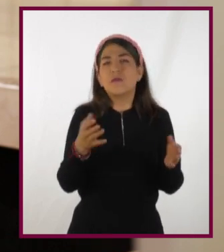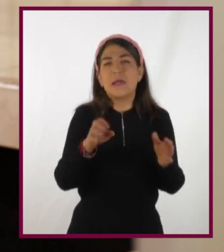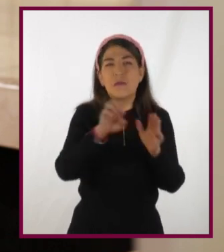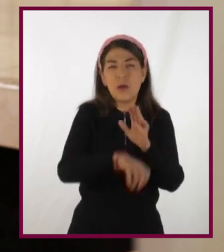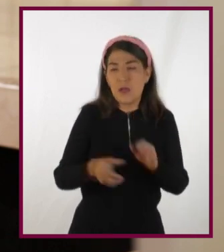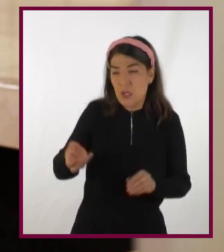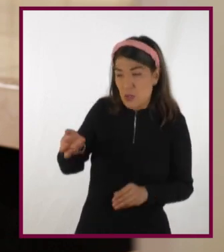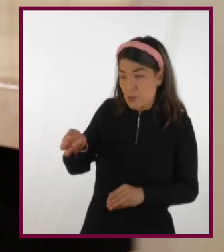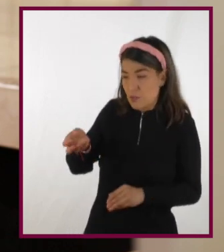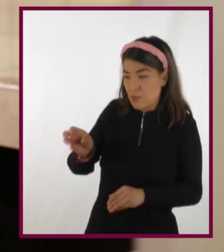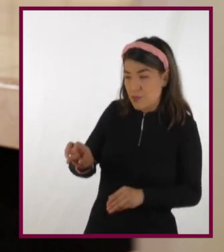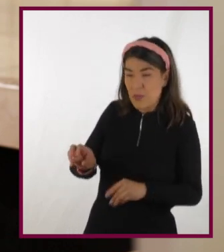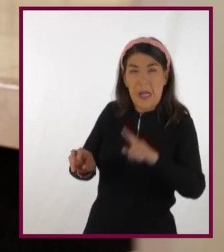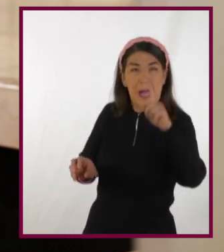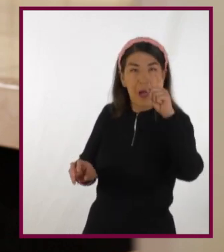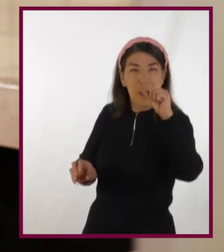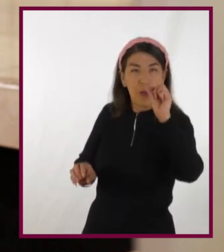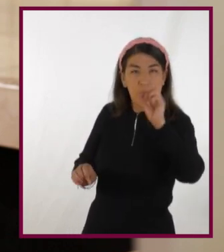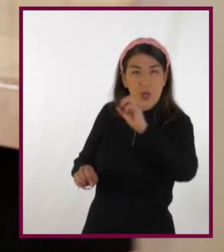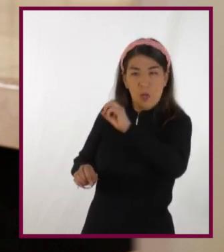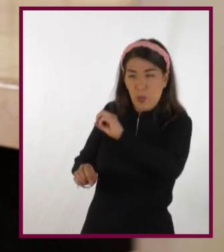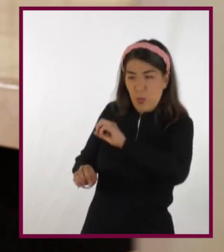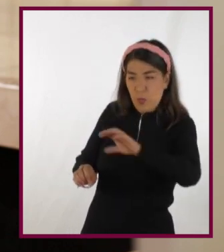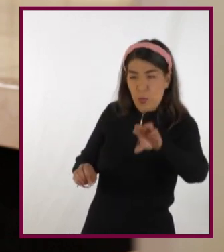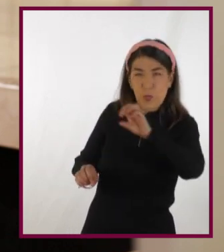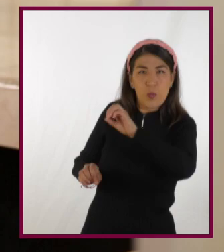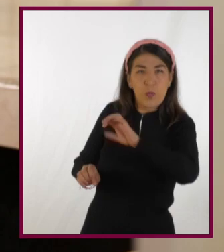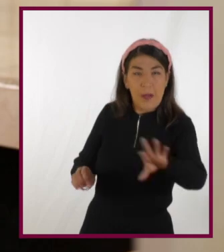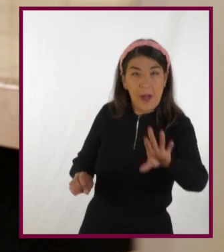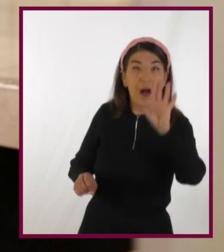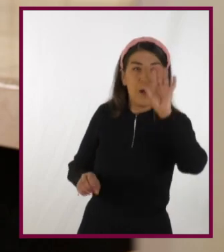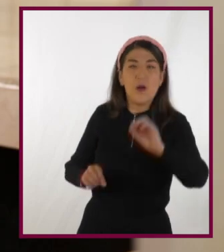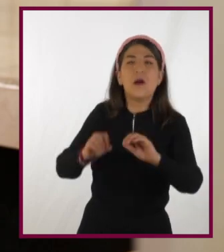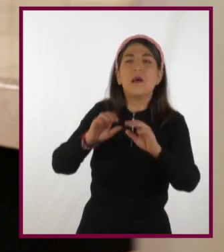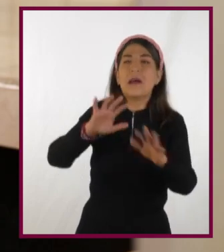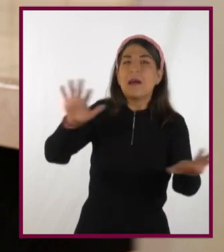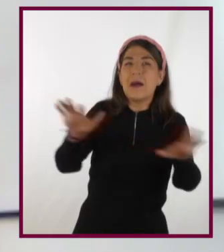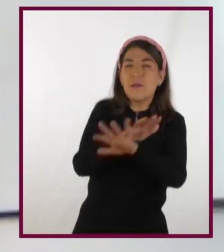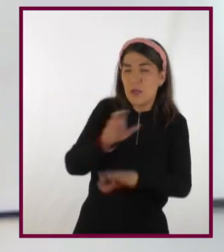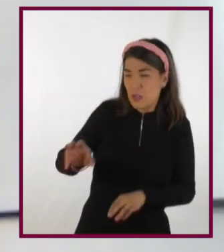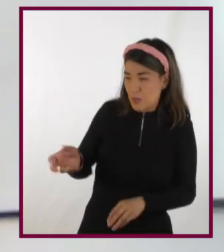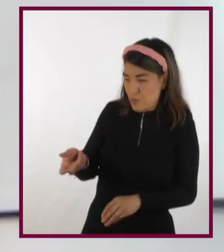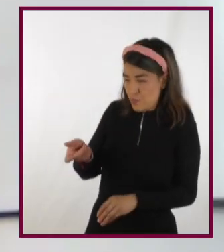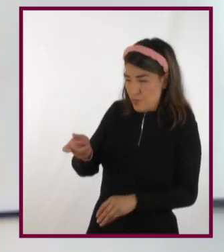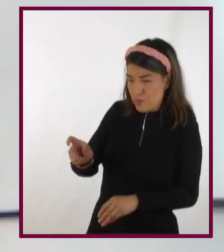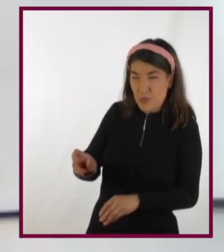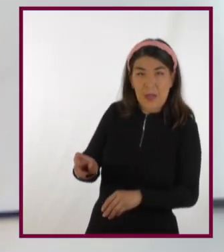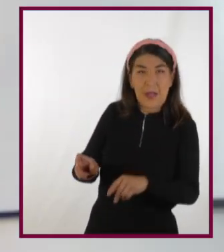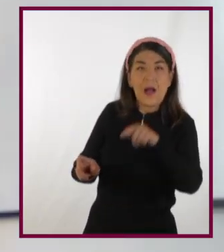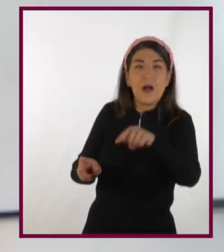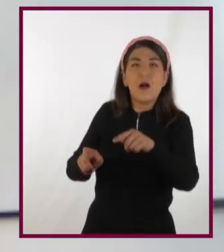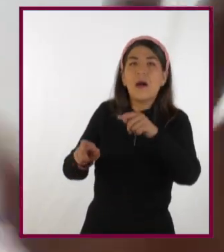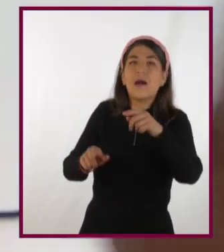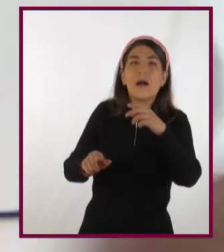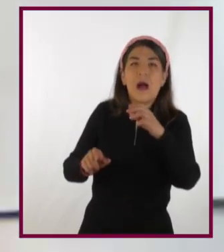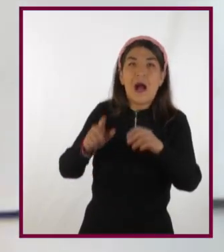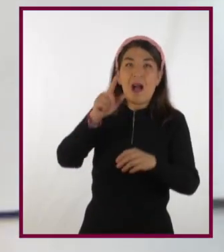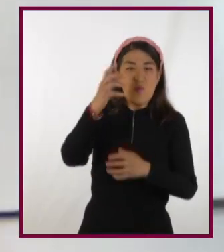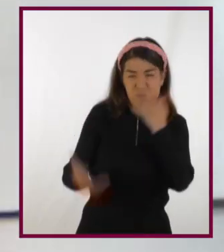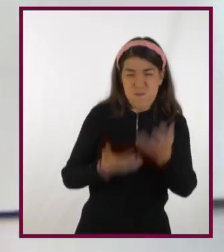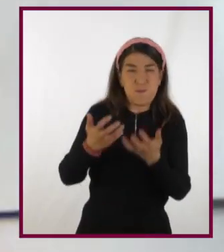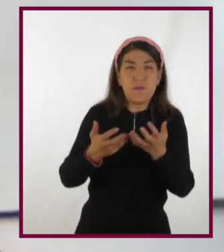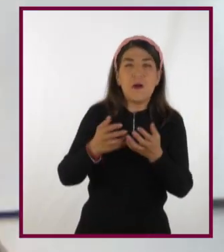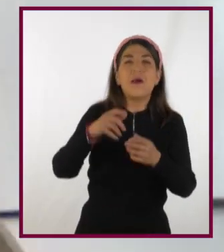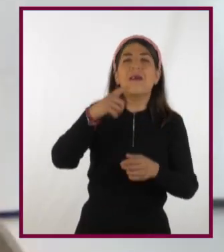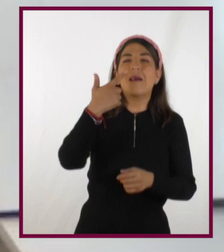Por ejemplo, podemos bajar la presión y que de repente el agua se vuelva gas de agua, vapor de agua, ¿no? Esto puede pasar, por ejemplo, si